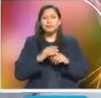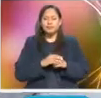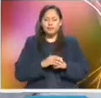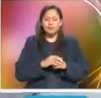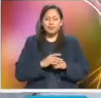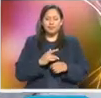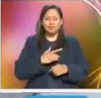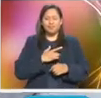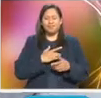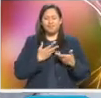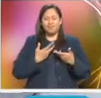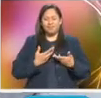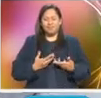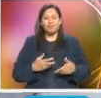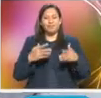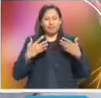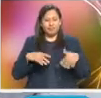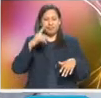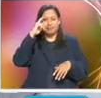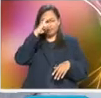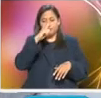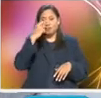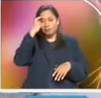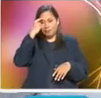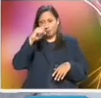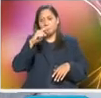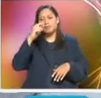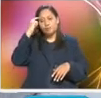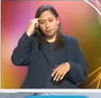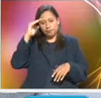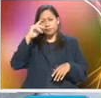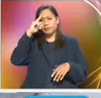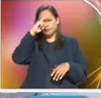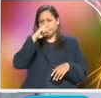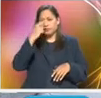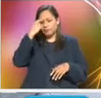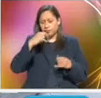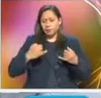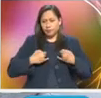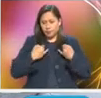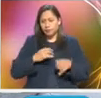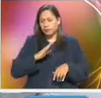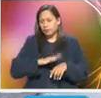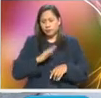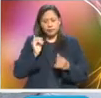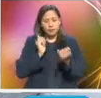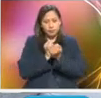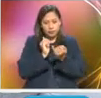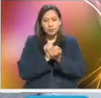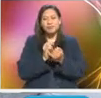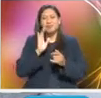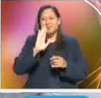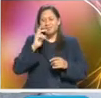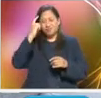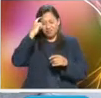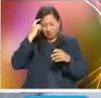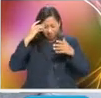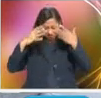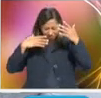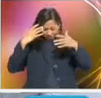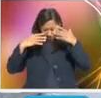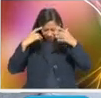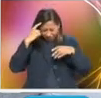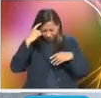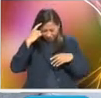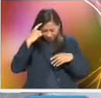simbra, Difícil. ¿no? Difícil, sí, para un Muy adulto es difícil. complicado, para los adolescentes, bueno, ha de ser todo un torbellino de emociones.